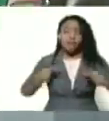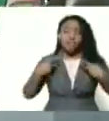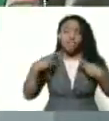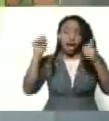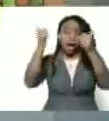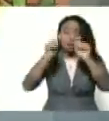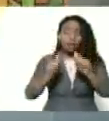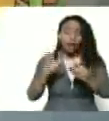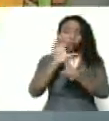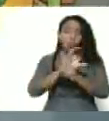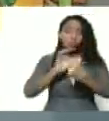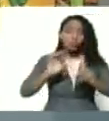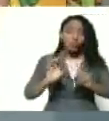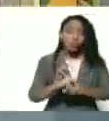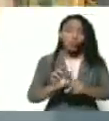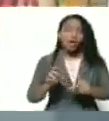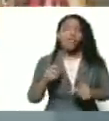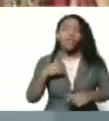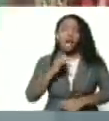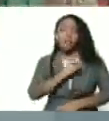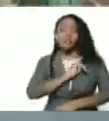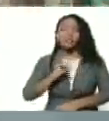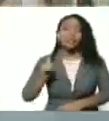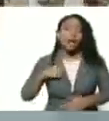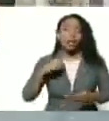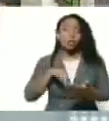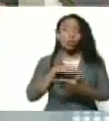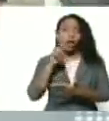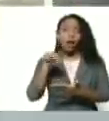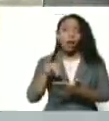arte, de la cultura, de la identidad nacional.